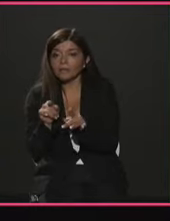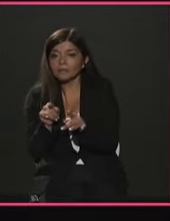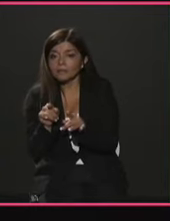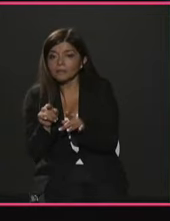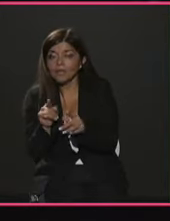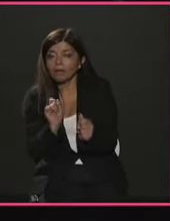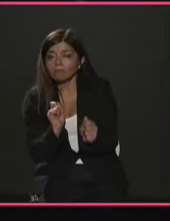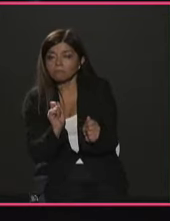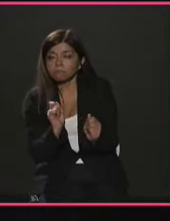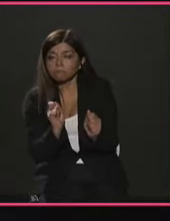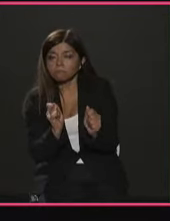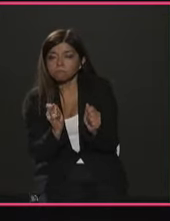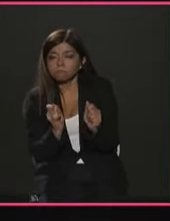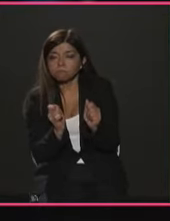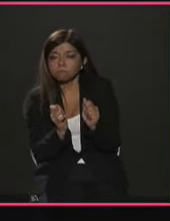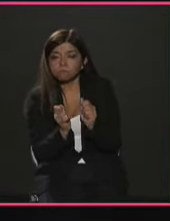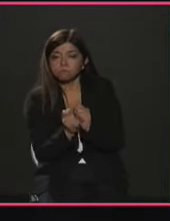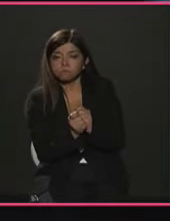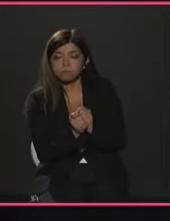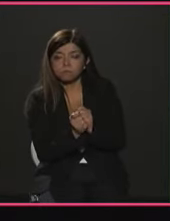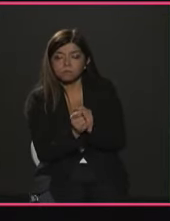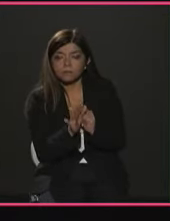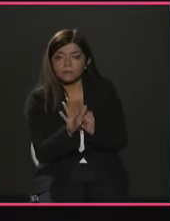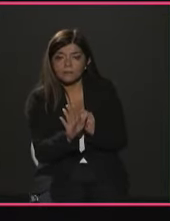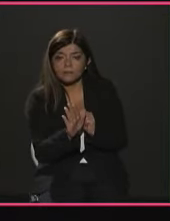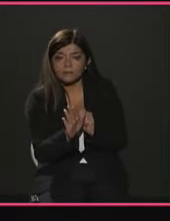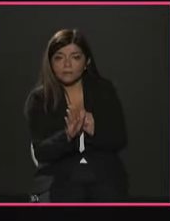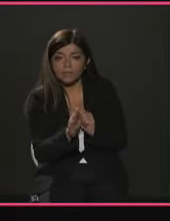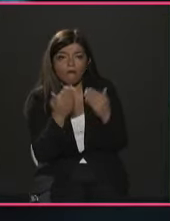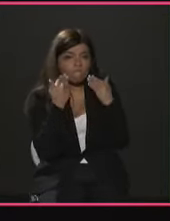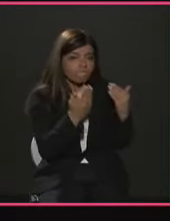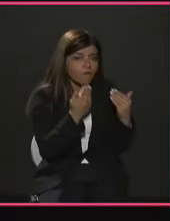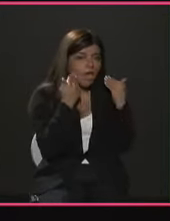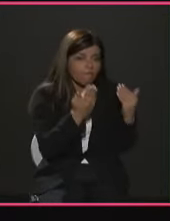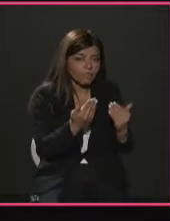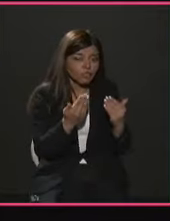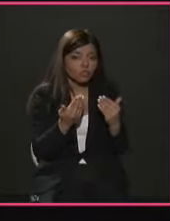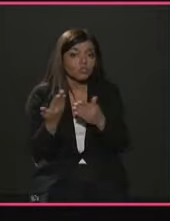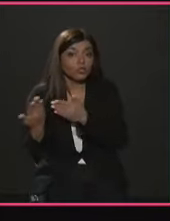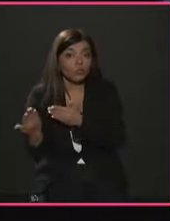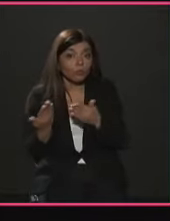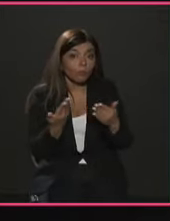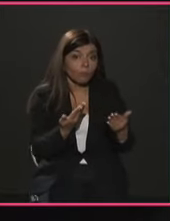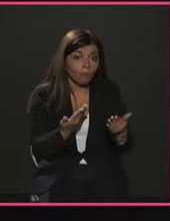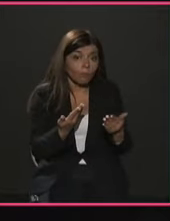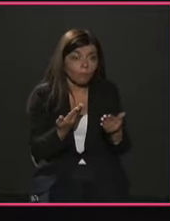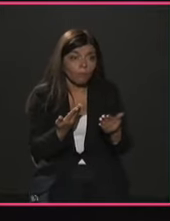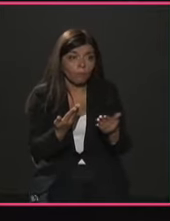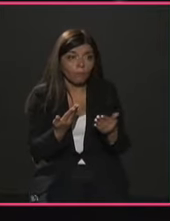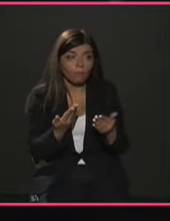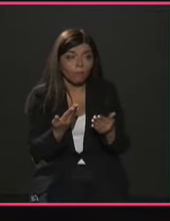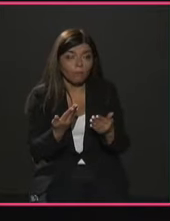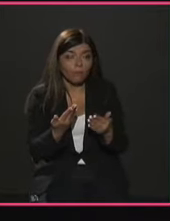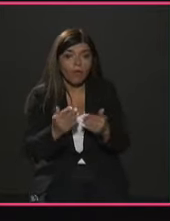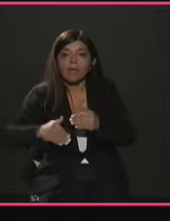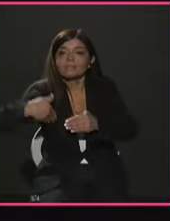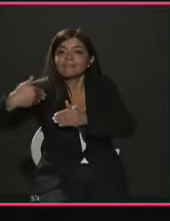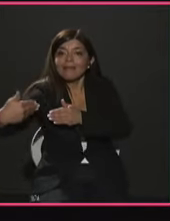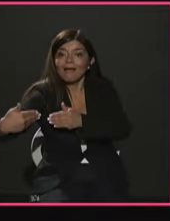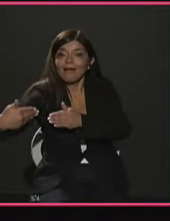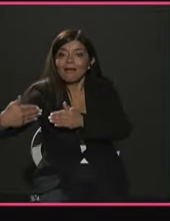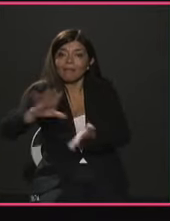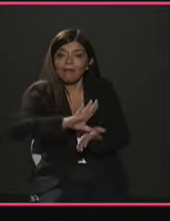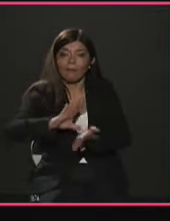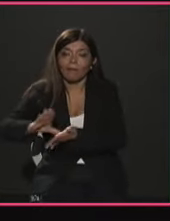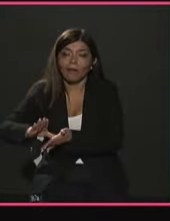en algo muy beneficioso y las externalidades y